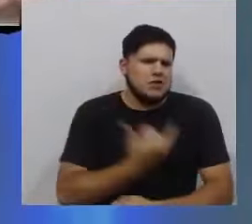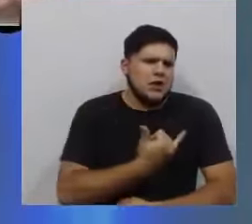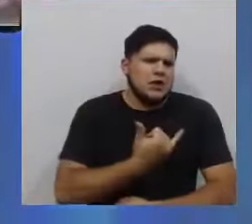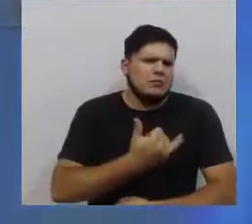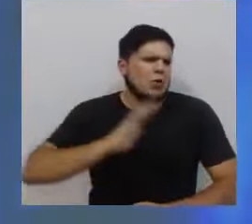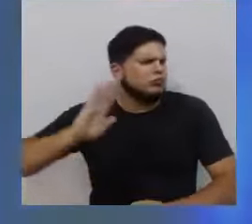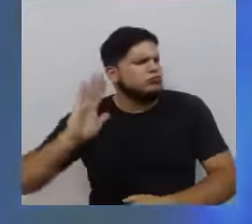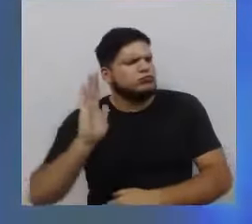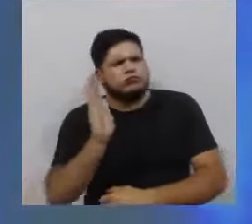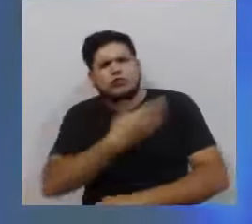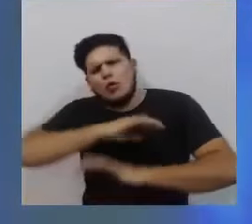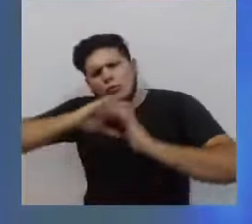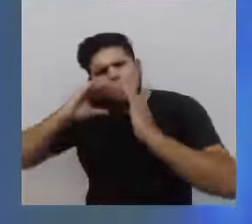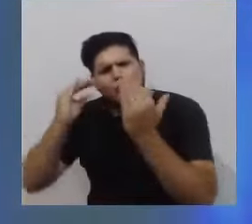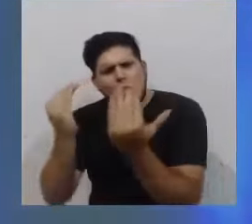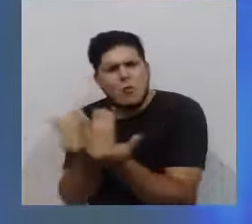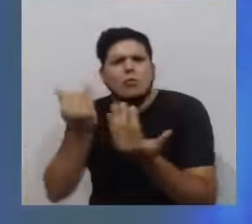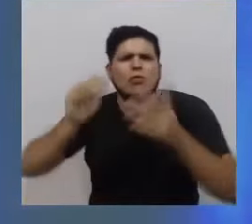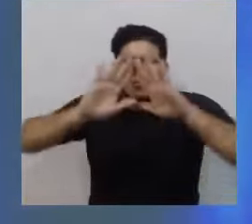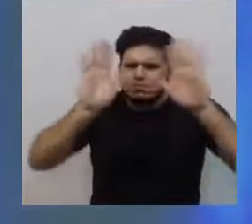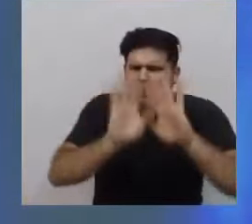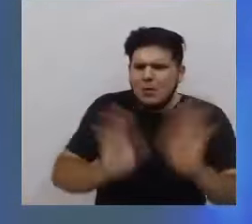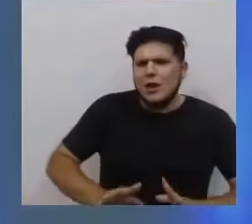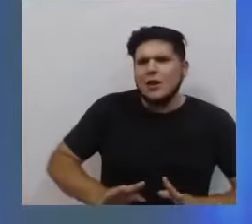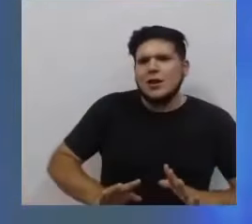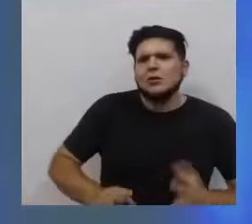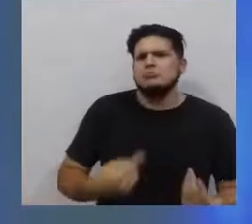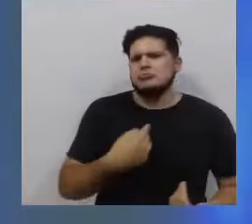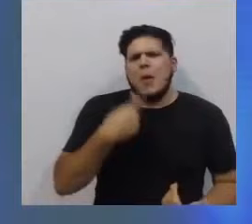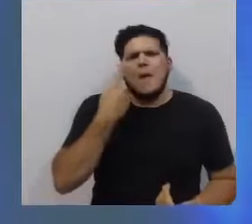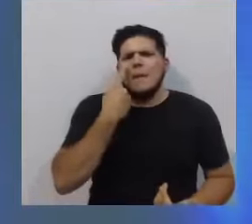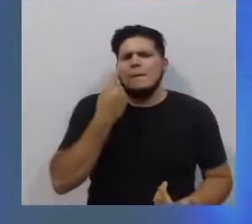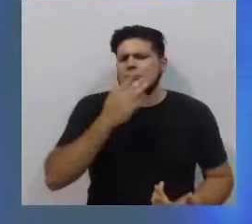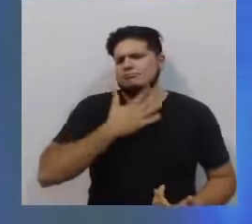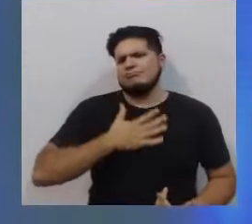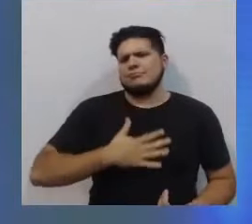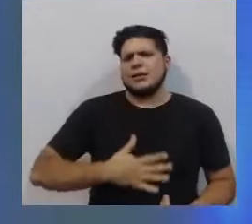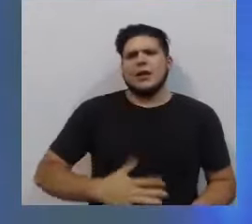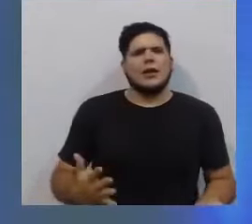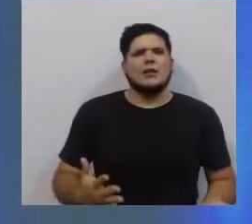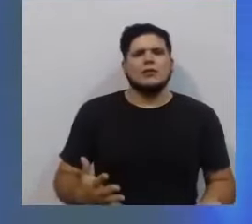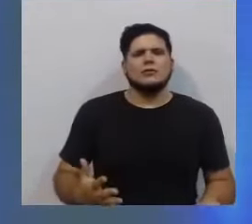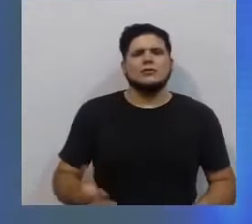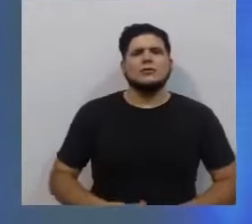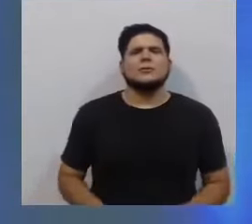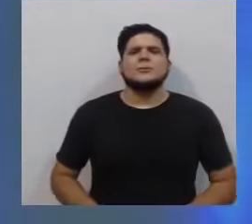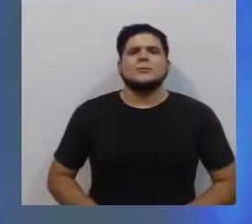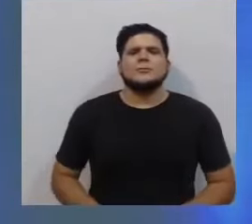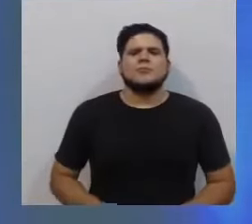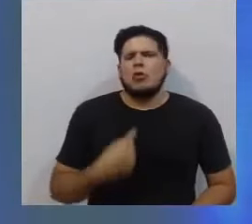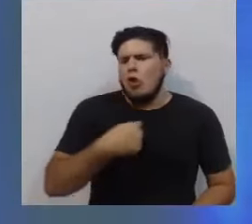vida diferente yo antes humano así lo diga yo reconozco ya no yo reconozco el